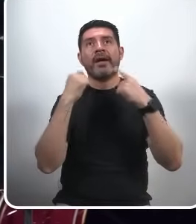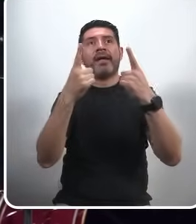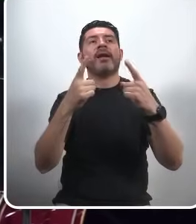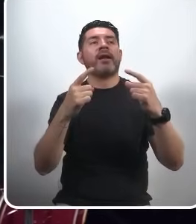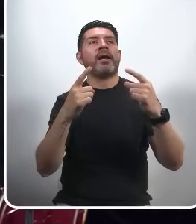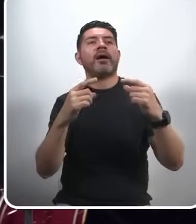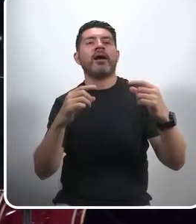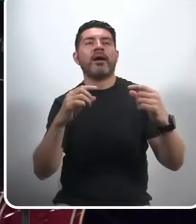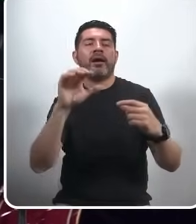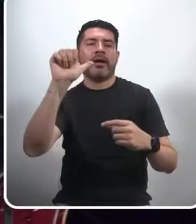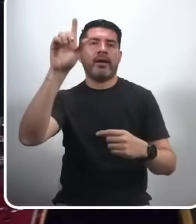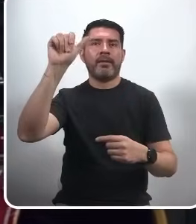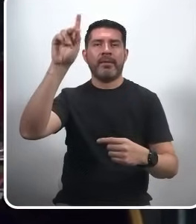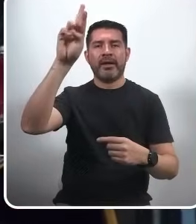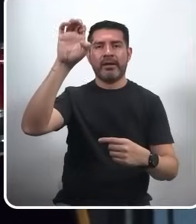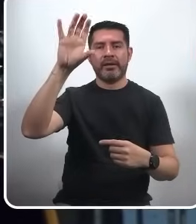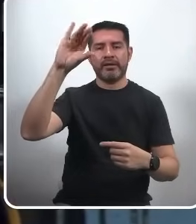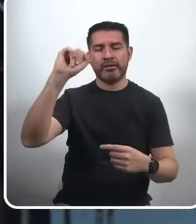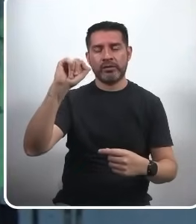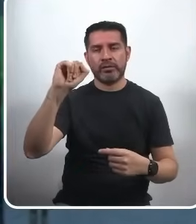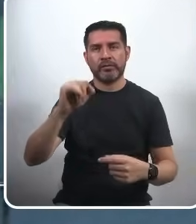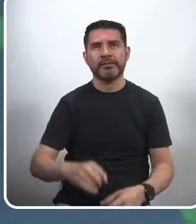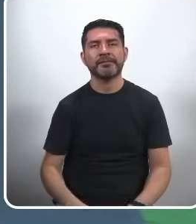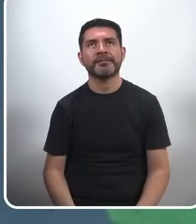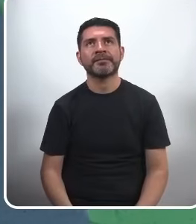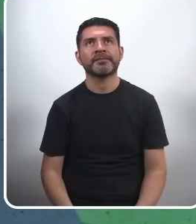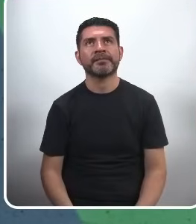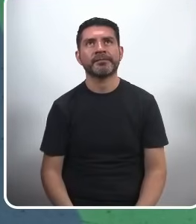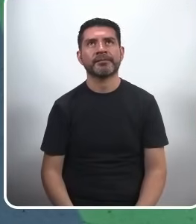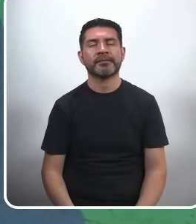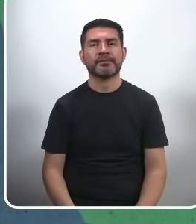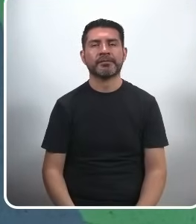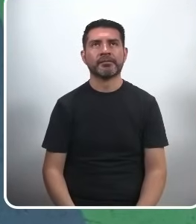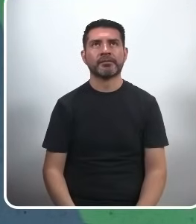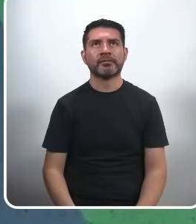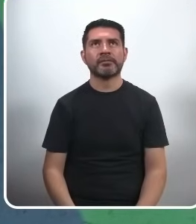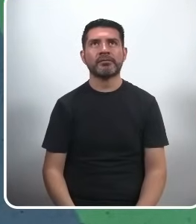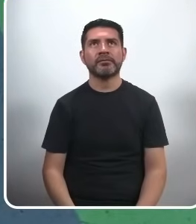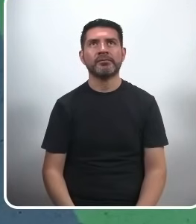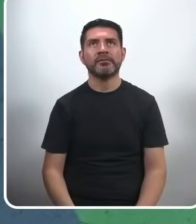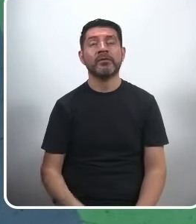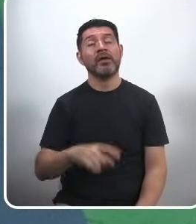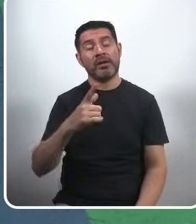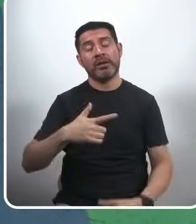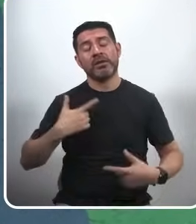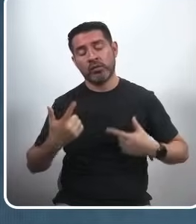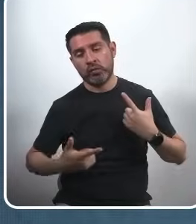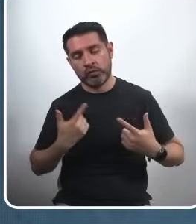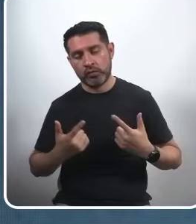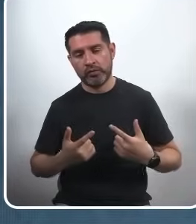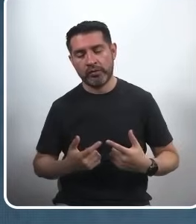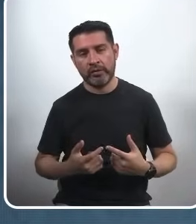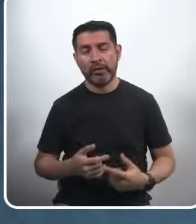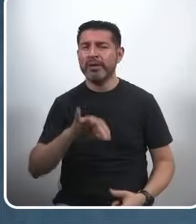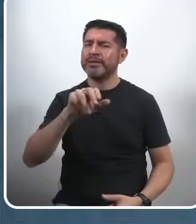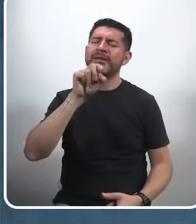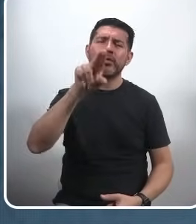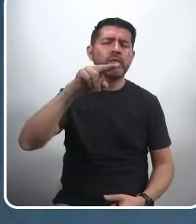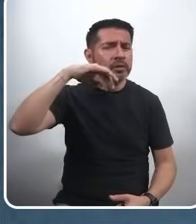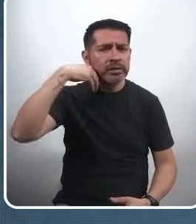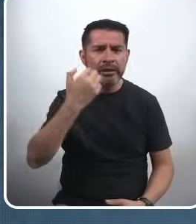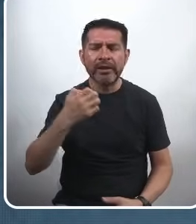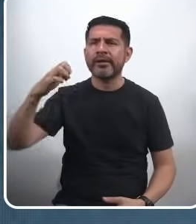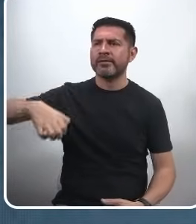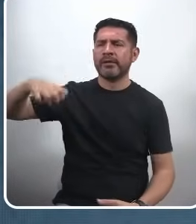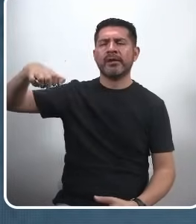viajar. Entonces, lo que está diciendo acá, ¿por qué lo digo? Porque eso explica este primer punto. ¿Quieres madurar? ¿Quieres vivir en